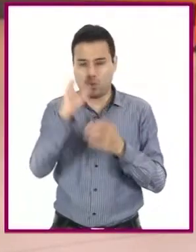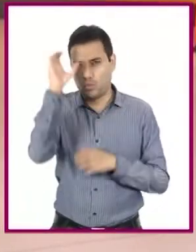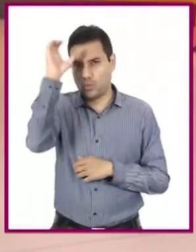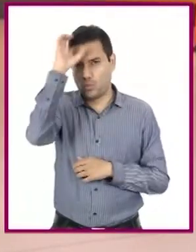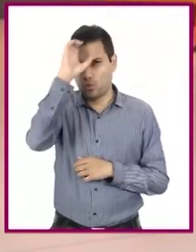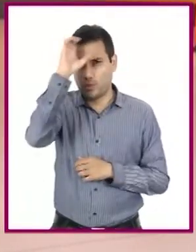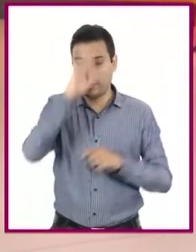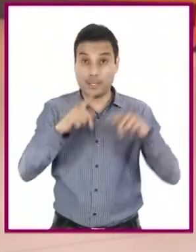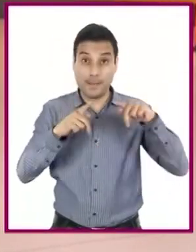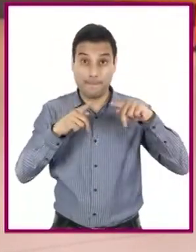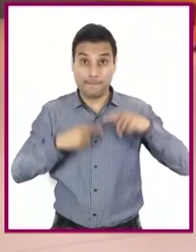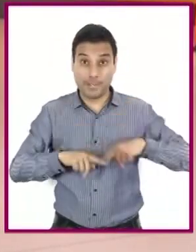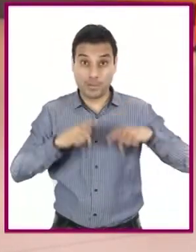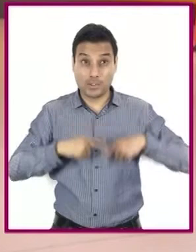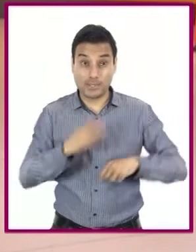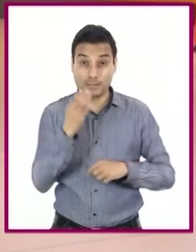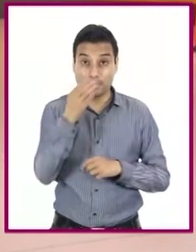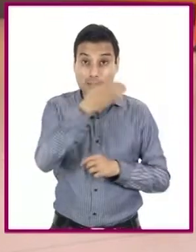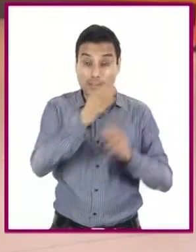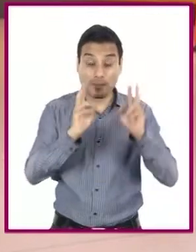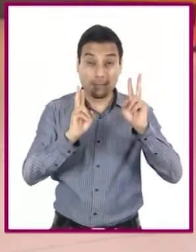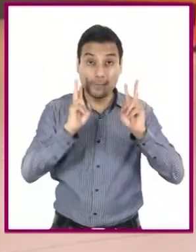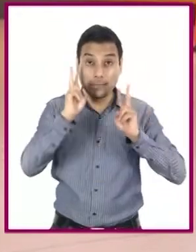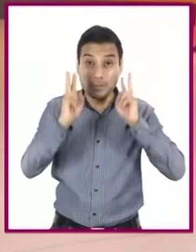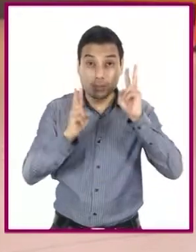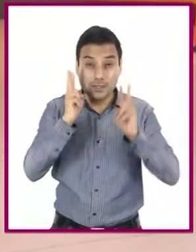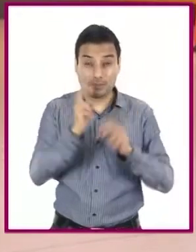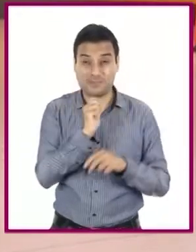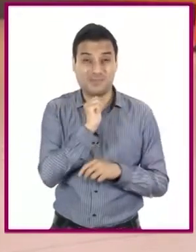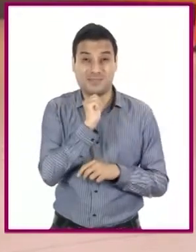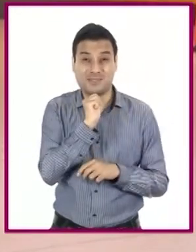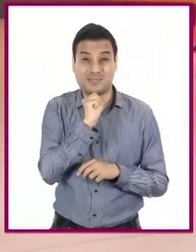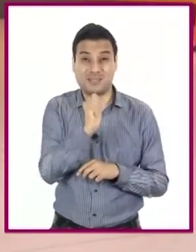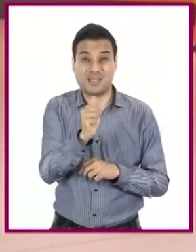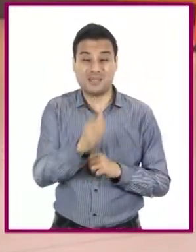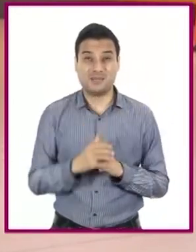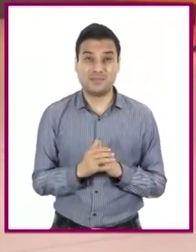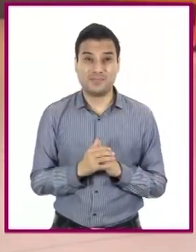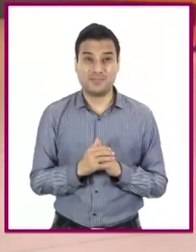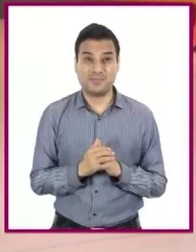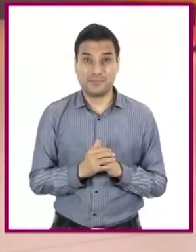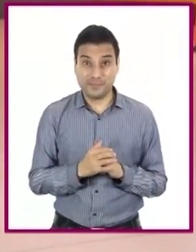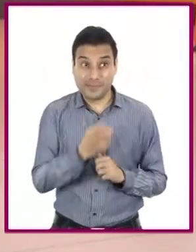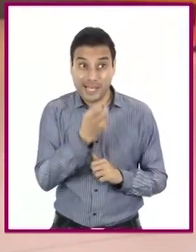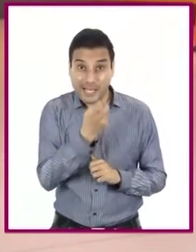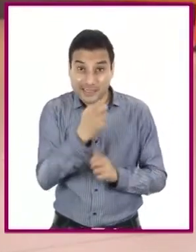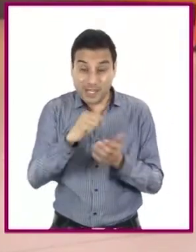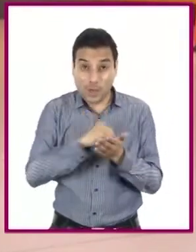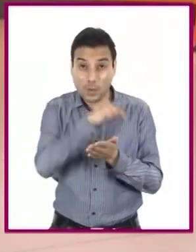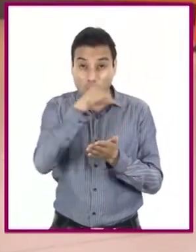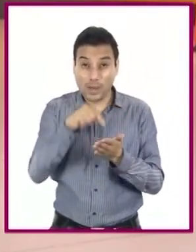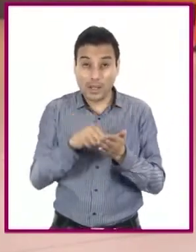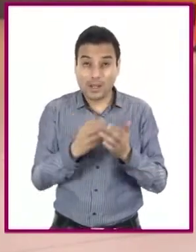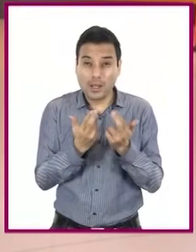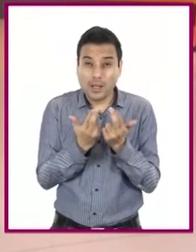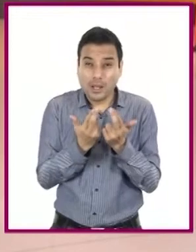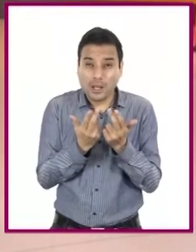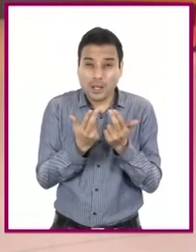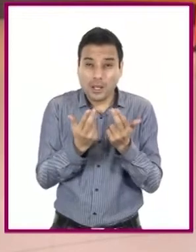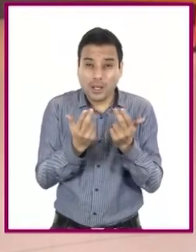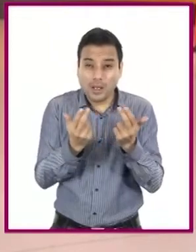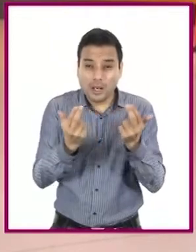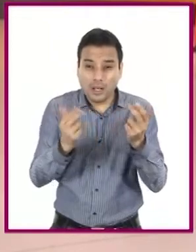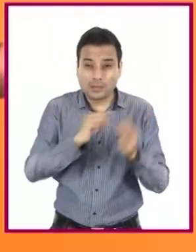ya no visitan, incluso desde antes de la pandemia, y como consecuencia se deterioran hasta el punto de casi